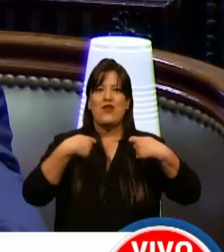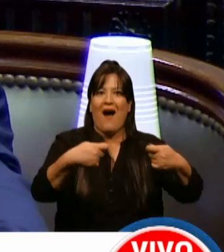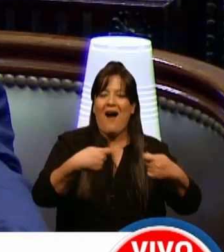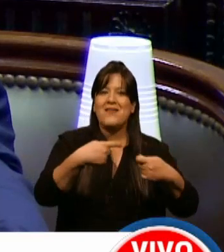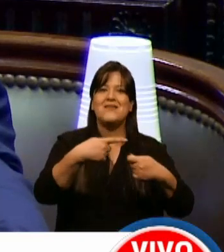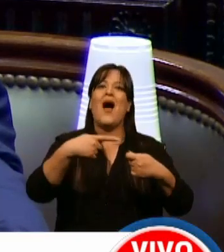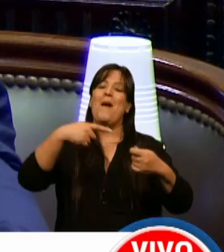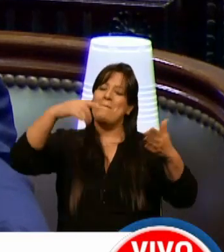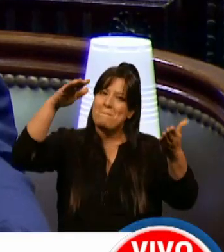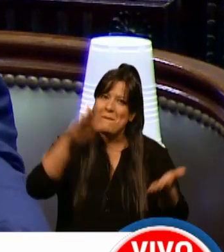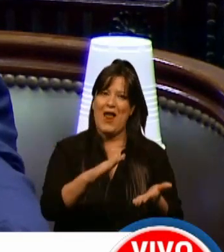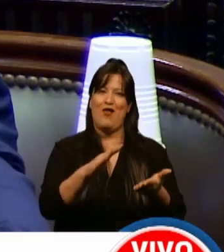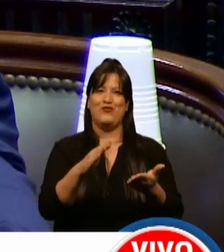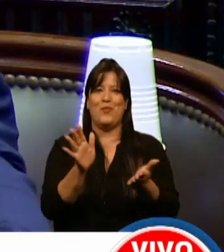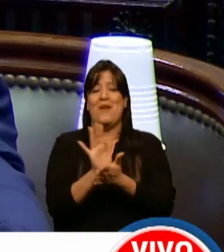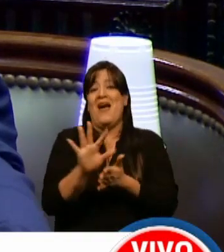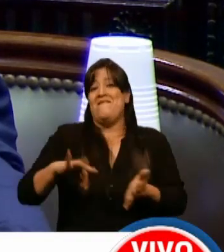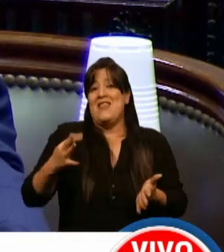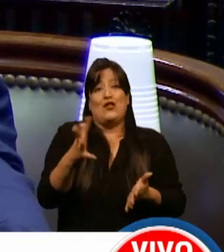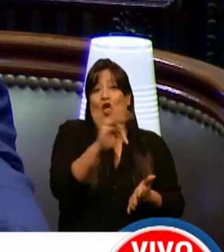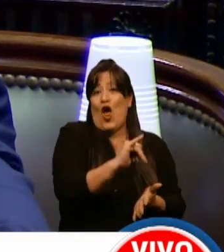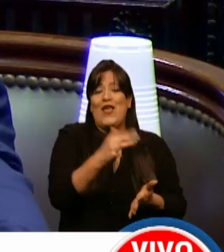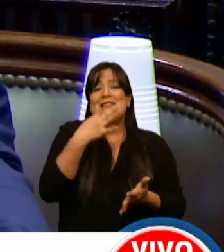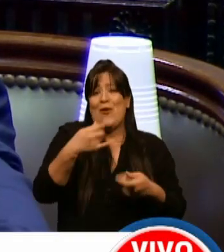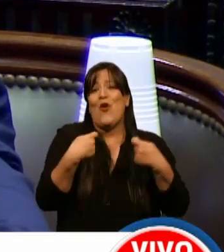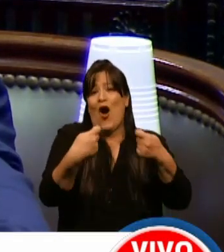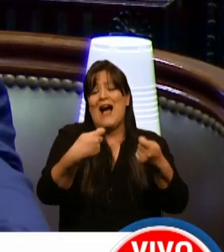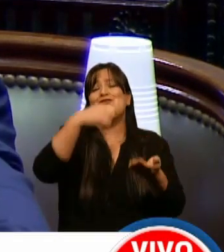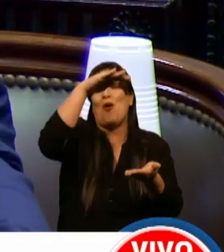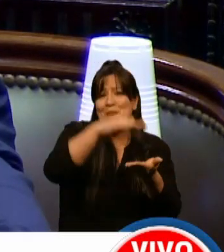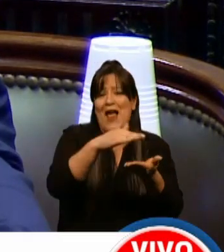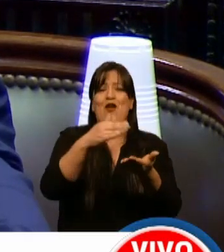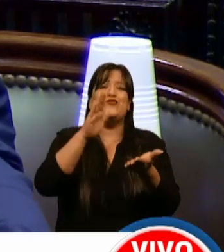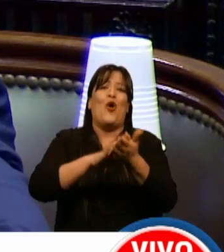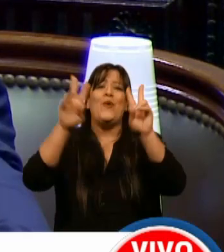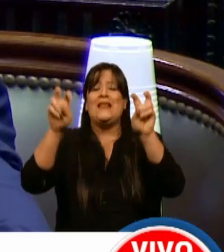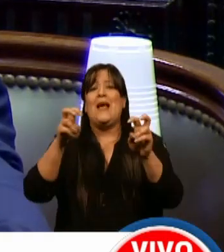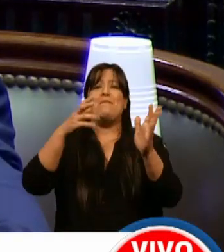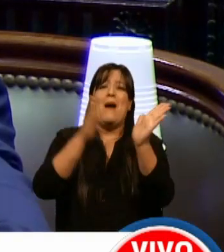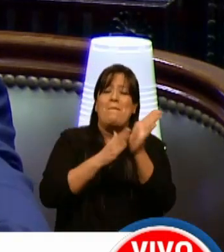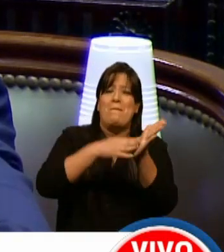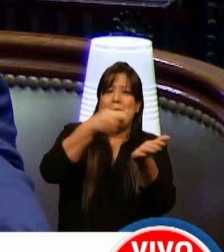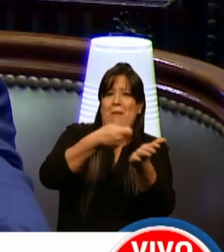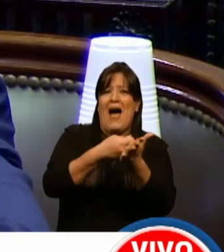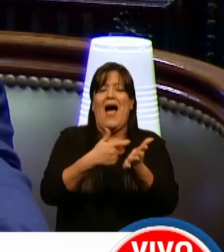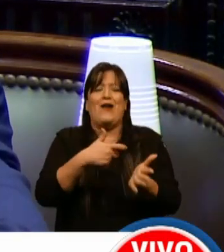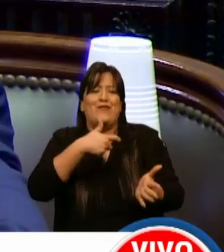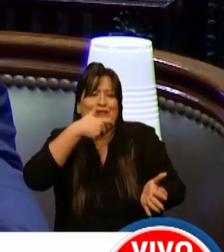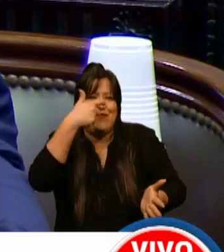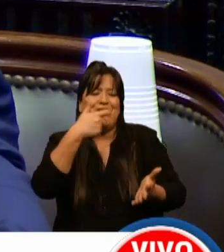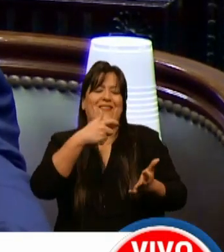su vida diaria, en todos los días, para calefaccionar, para